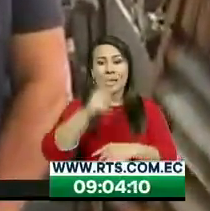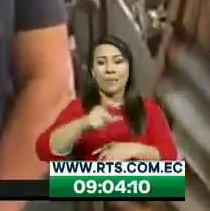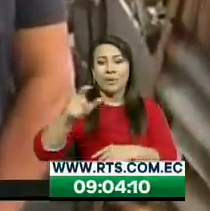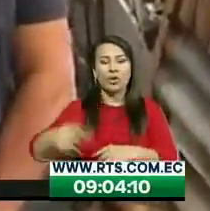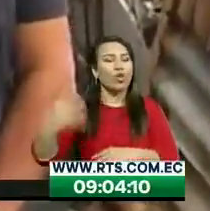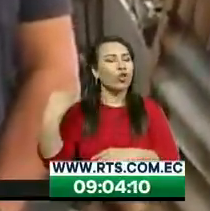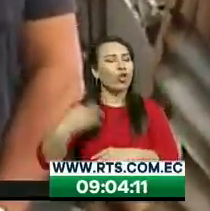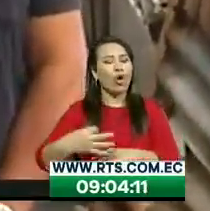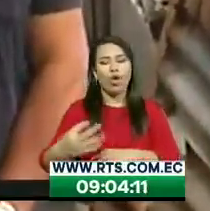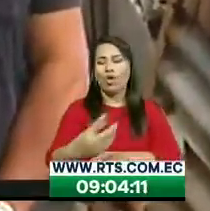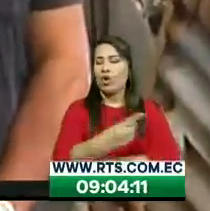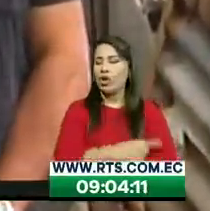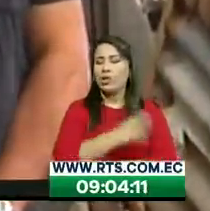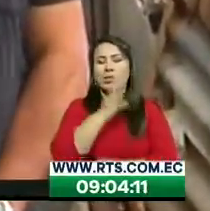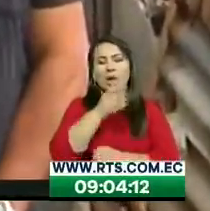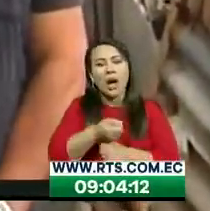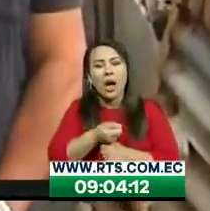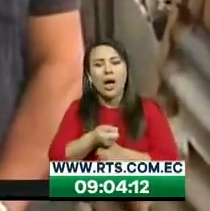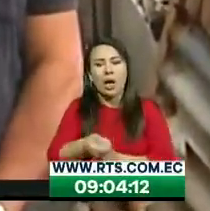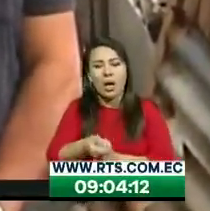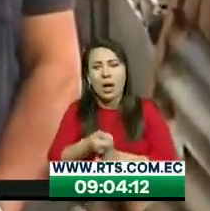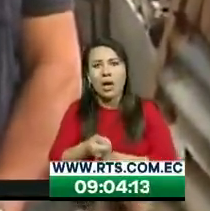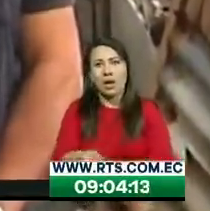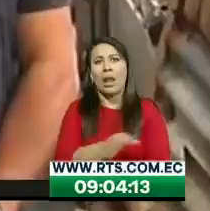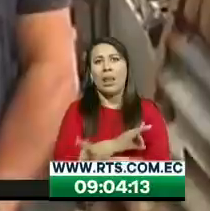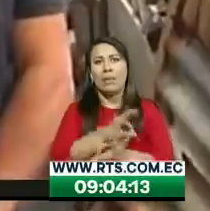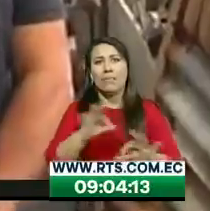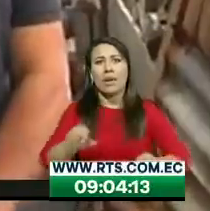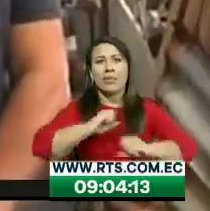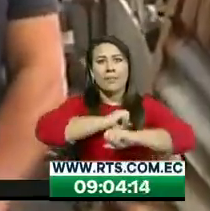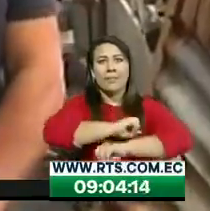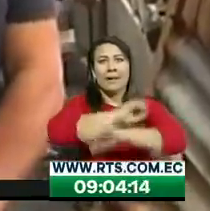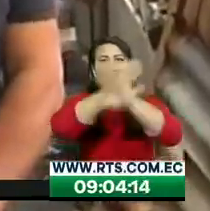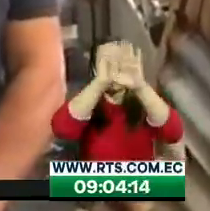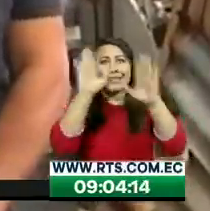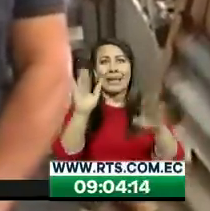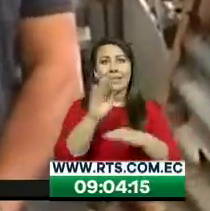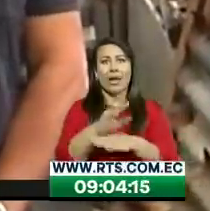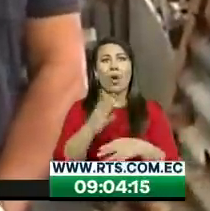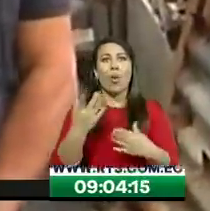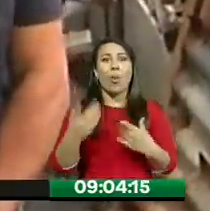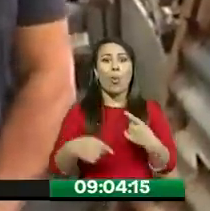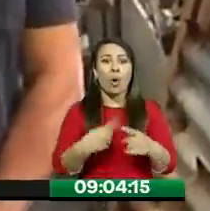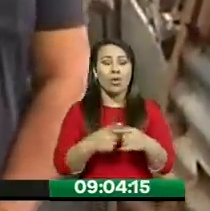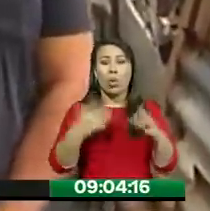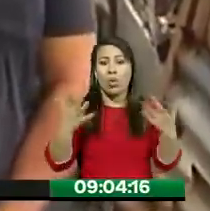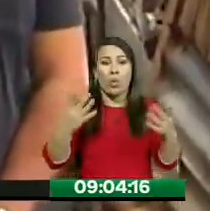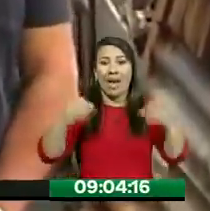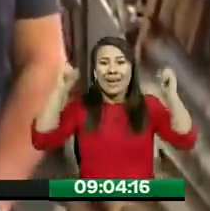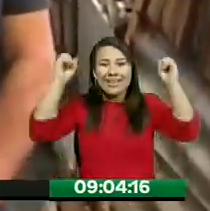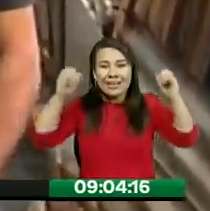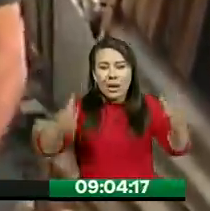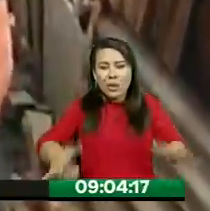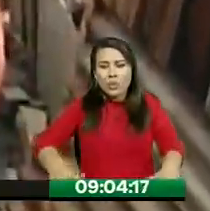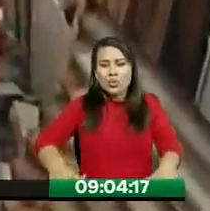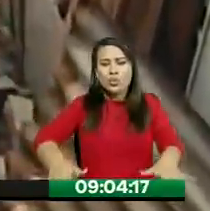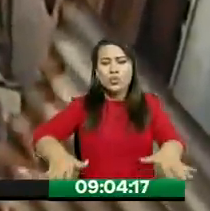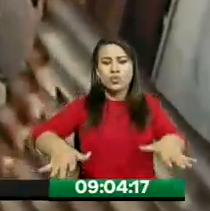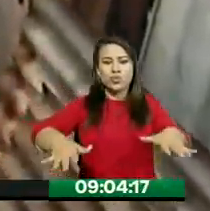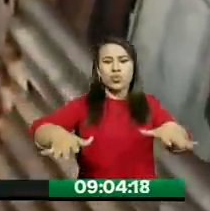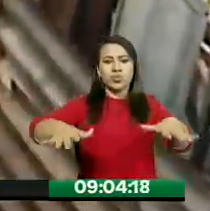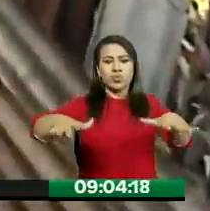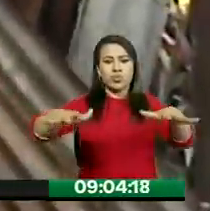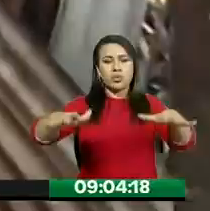ejecutó en 6 provincias distintas. Aquí, según lo que dicen las autoridades de seguridad, se trataba de cometer delitos aduaneros. 13